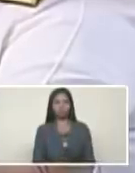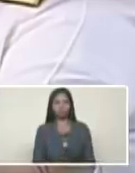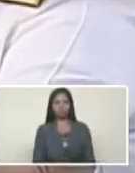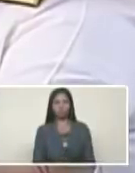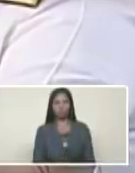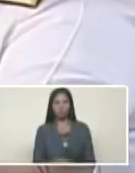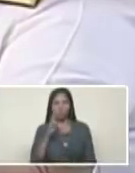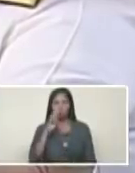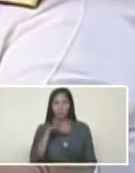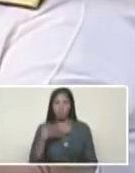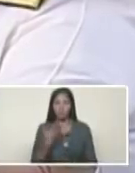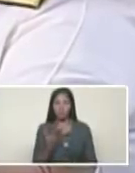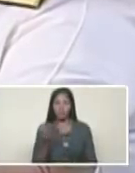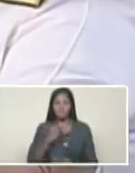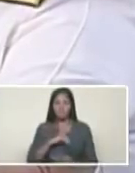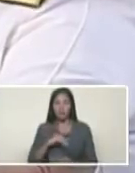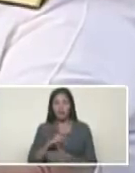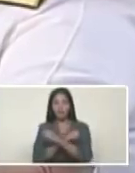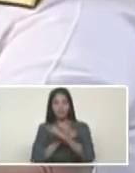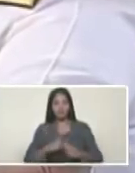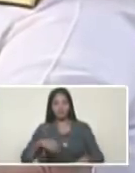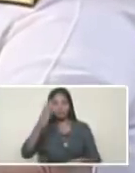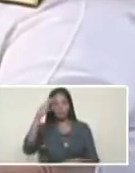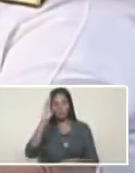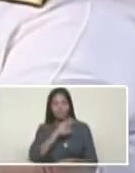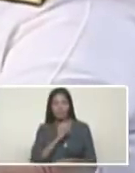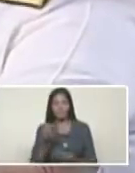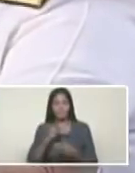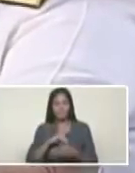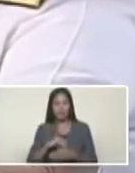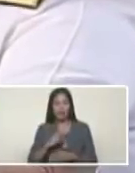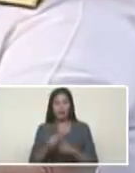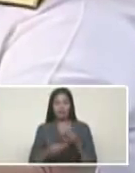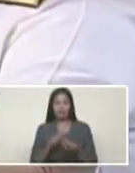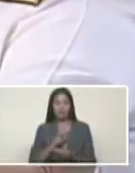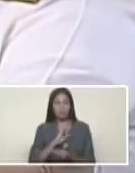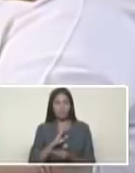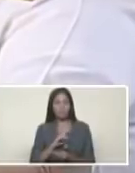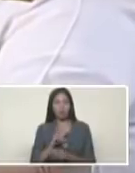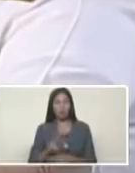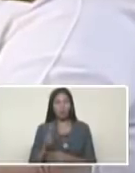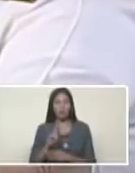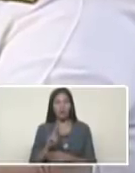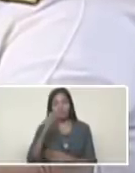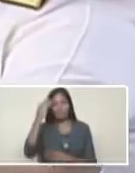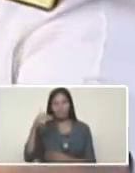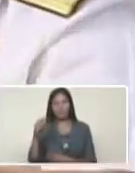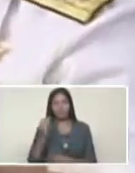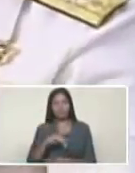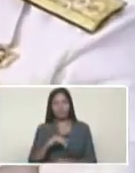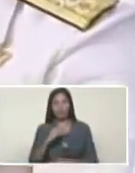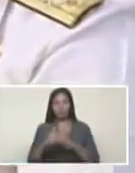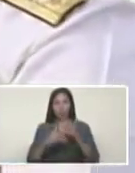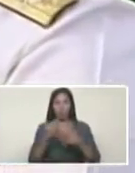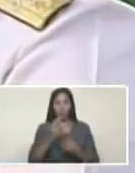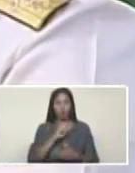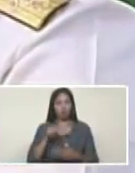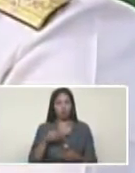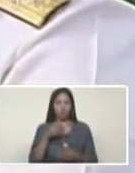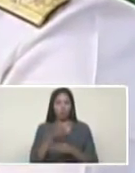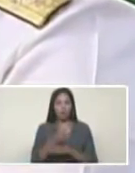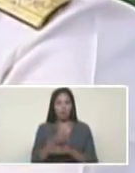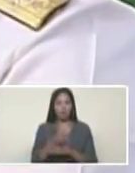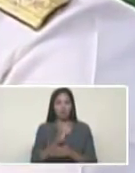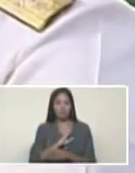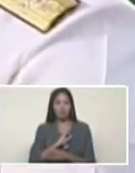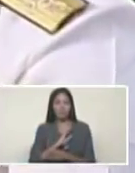bien, eso nos va a permitir ir dotando a nuestra milicia bolivariana, eso nos va a permitir ir dotando a nuestras unidades militares. Y poco a poco vamos a ir al